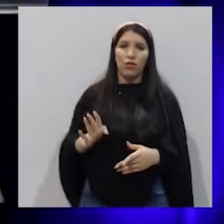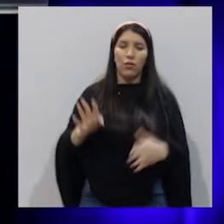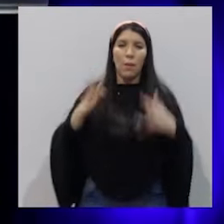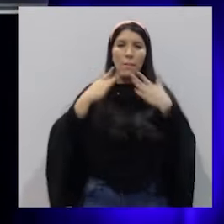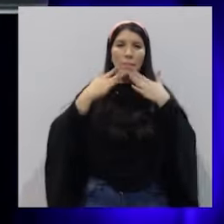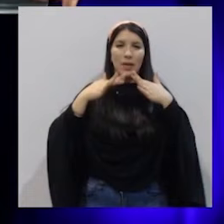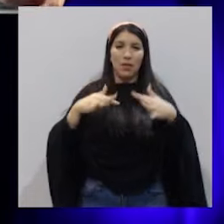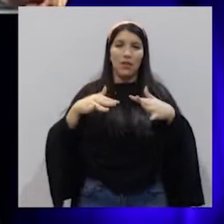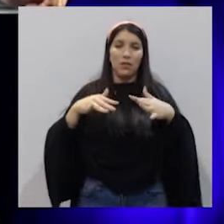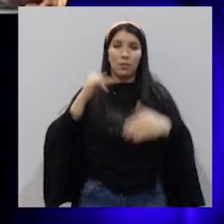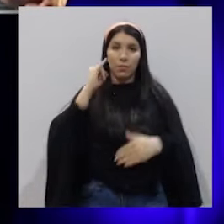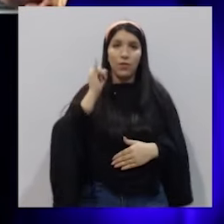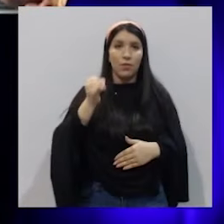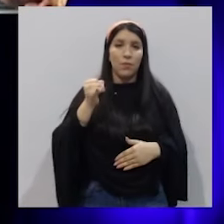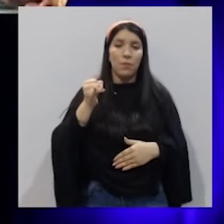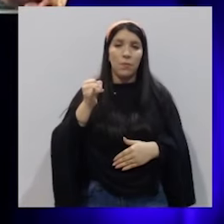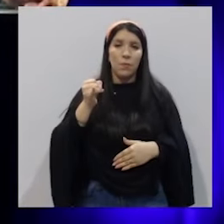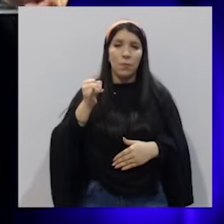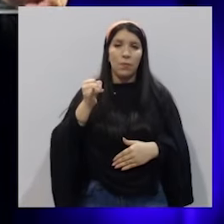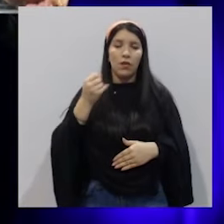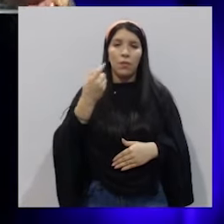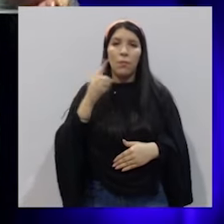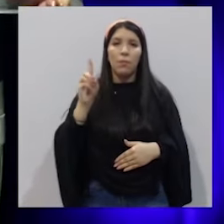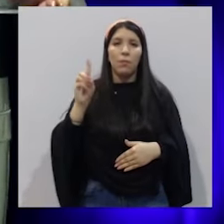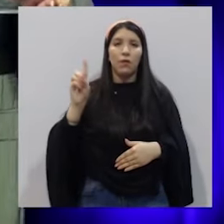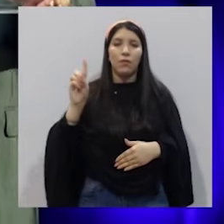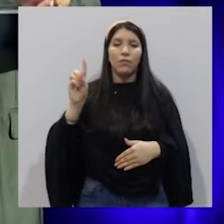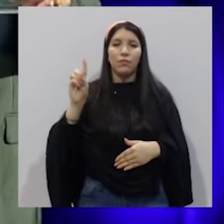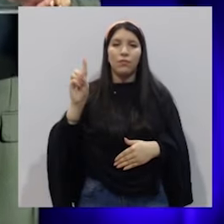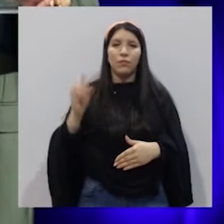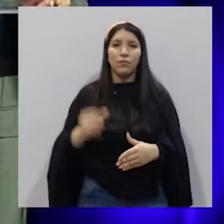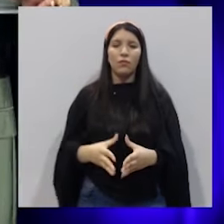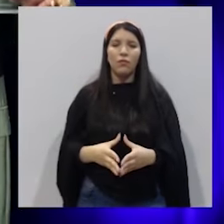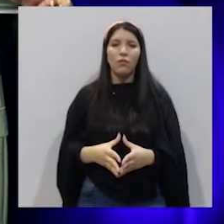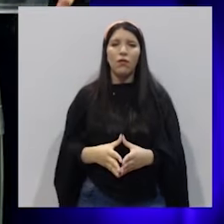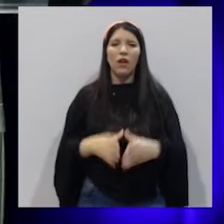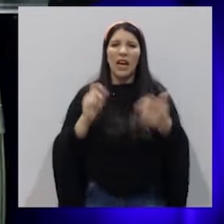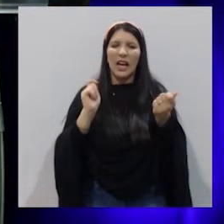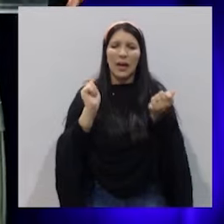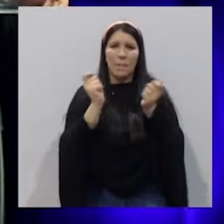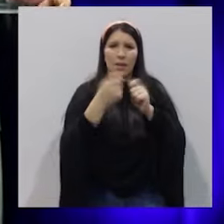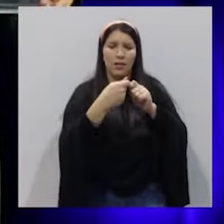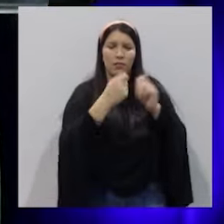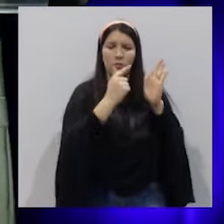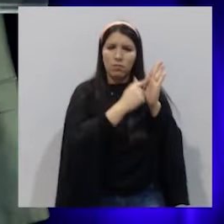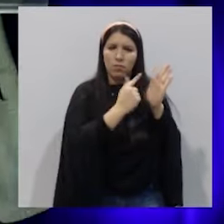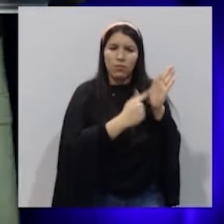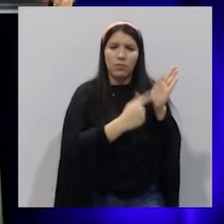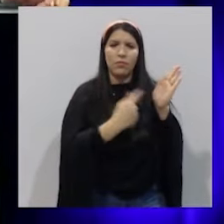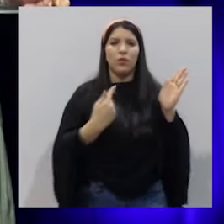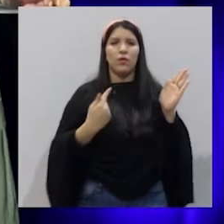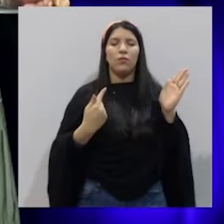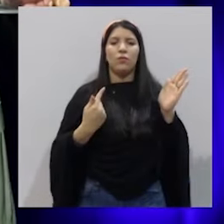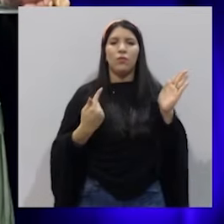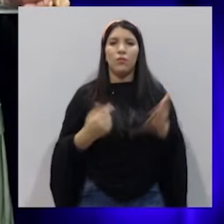cambies los valores siempre daré toda la gloria a dios si él te bendice disfruta lo que tienes compartir con